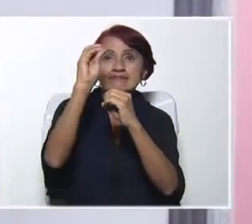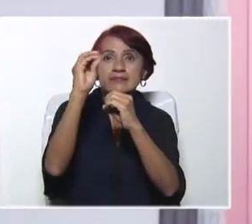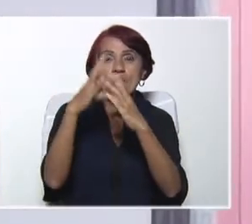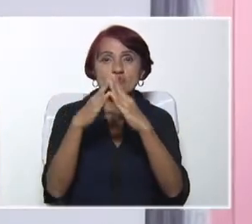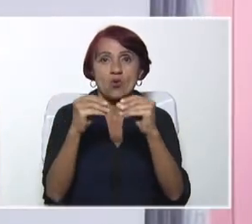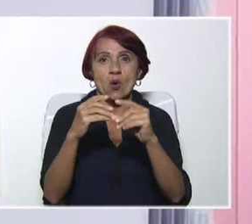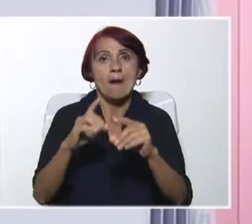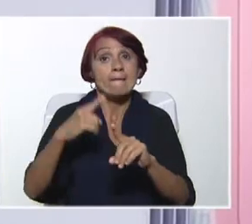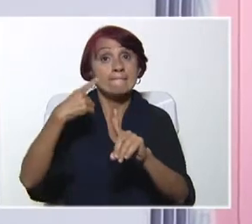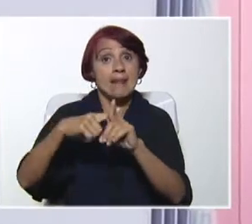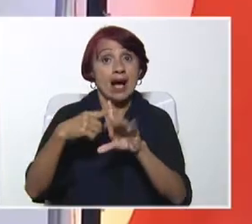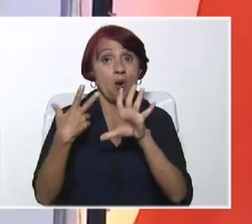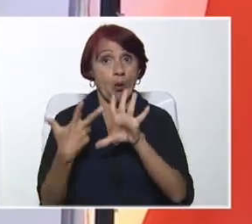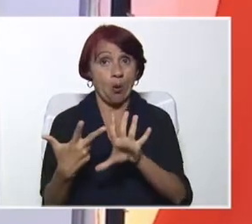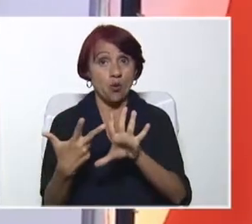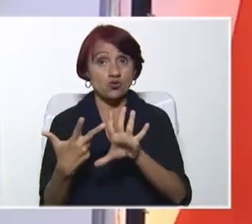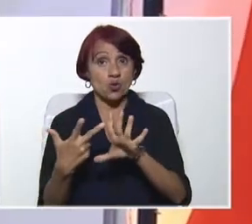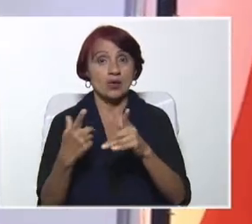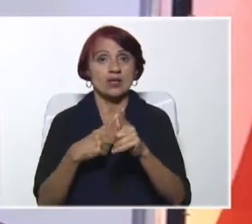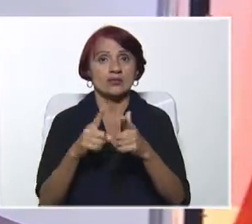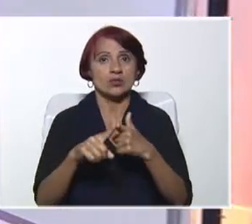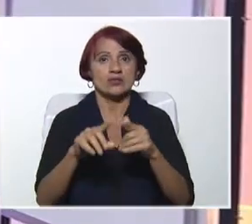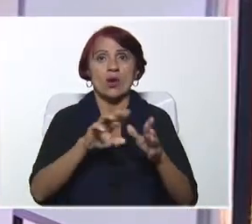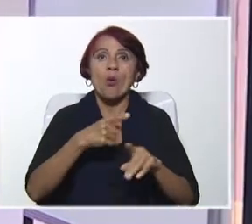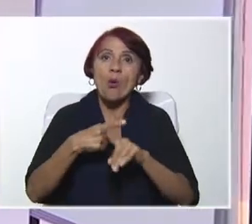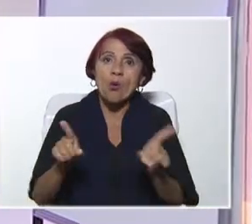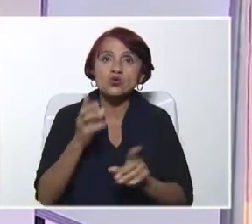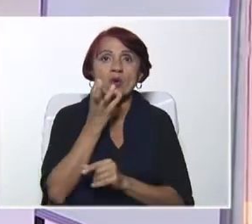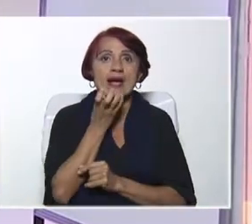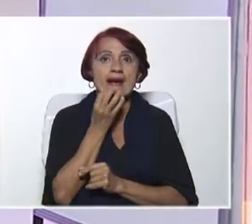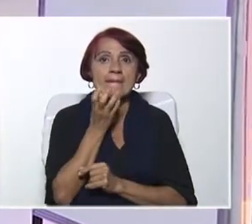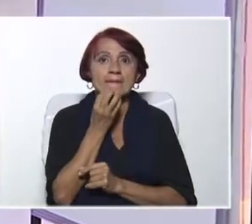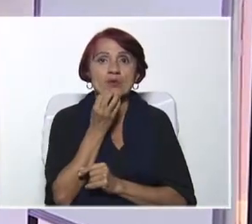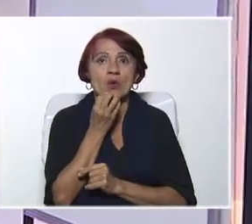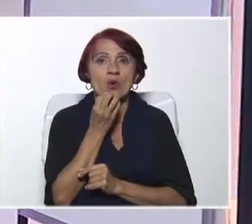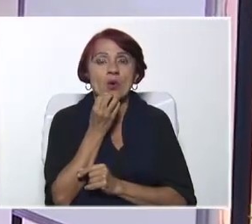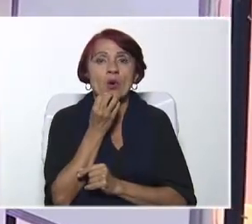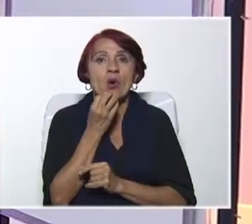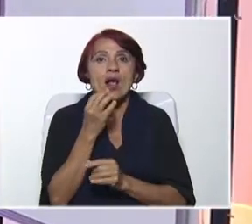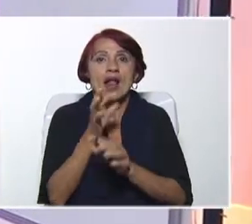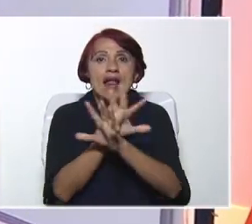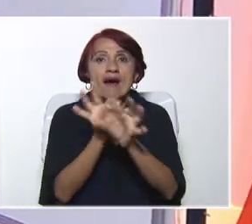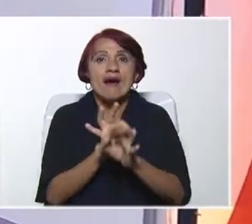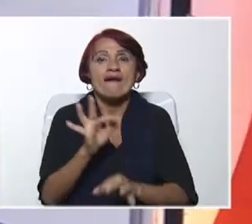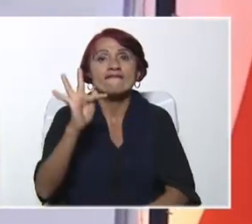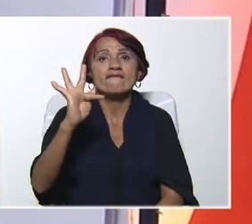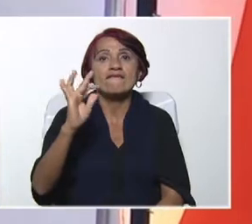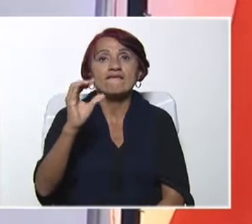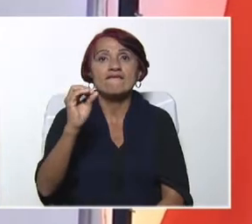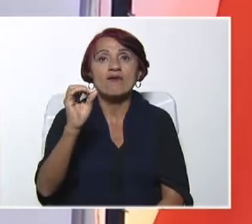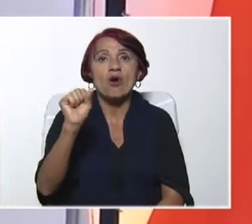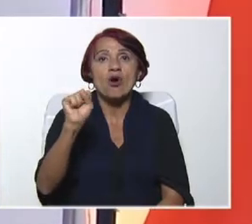8. Veamos a continuación otro ejemplo con la fosa de Cariaco.